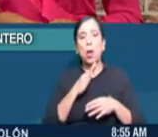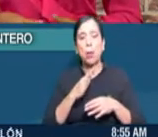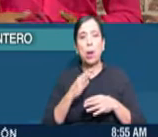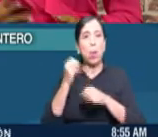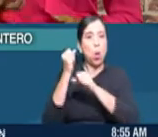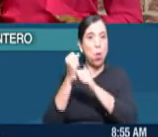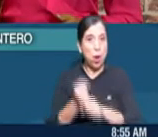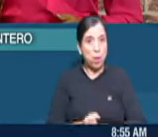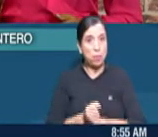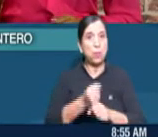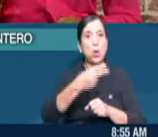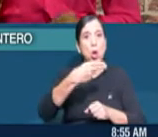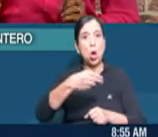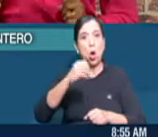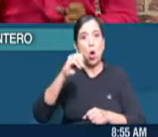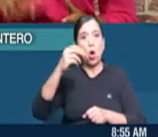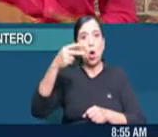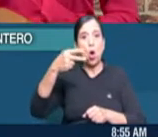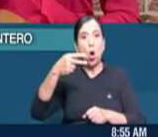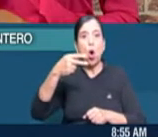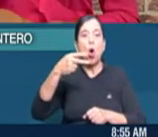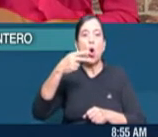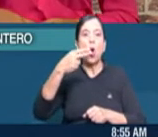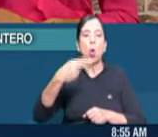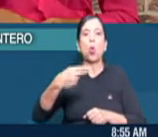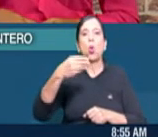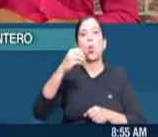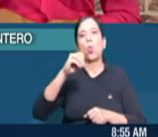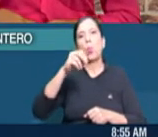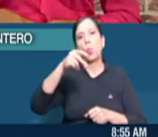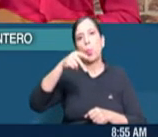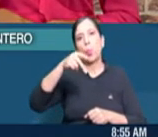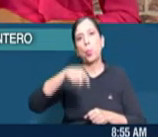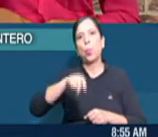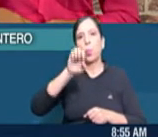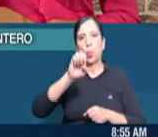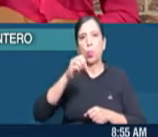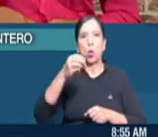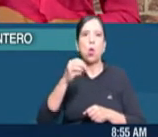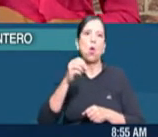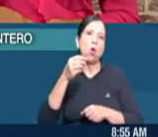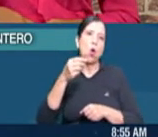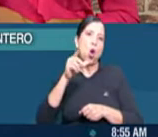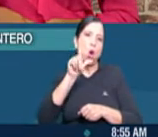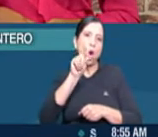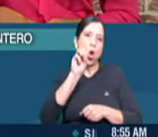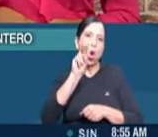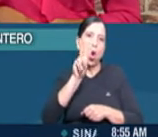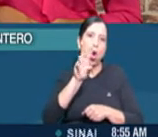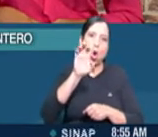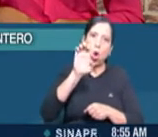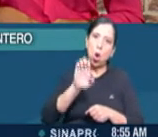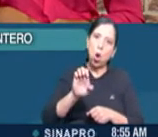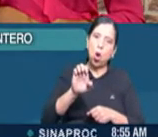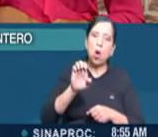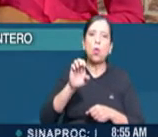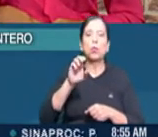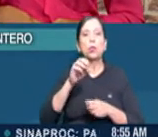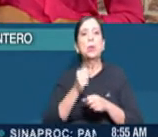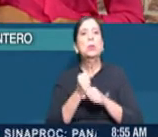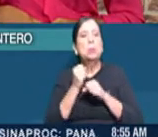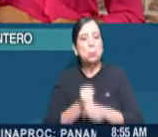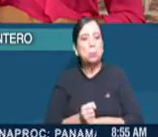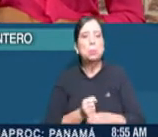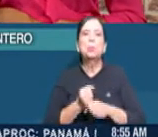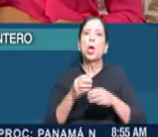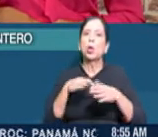Fundación Hope Foundation, que están ayudando sobre todo a las personas necesitadas y también a personas con discapacidad. Un